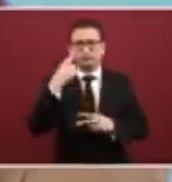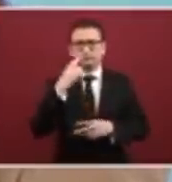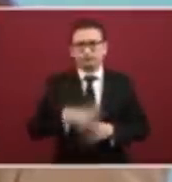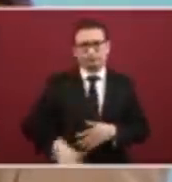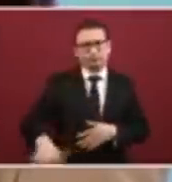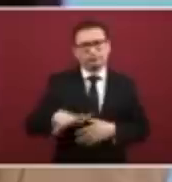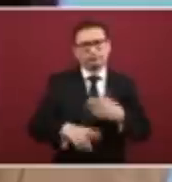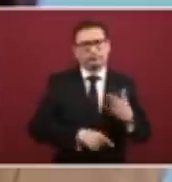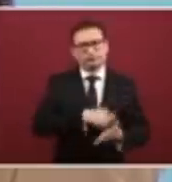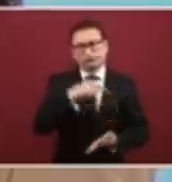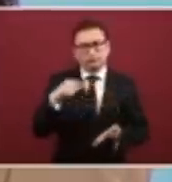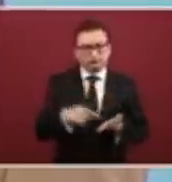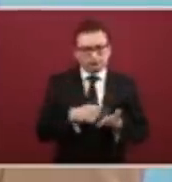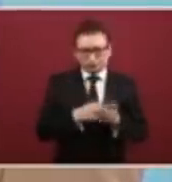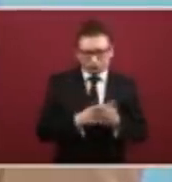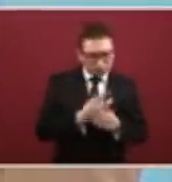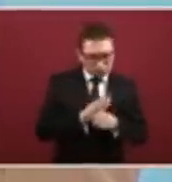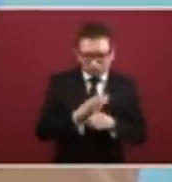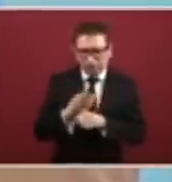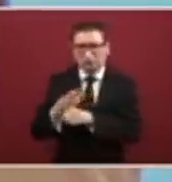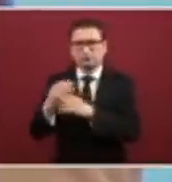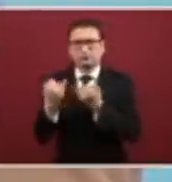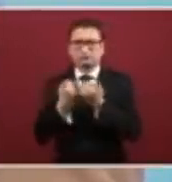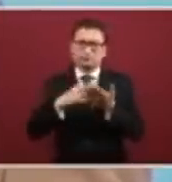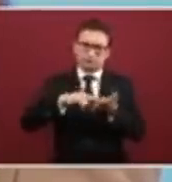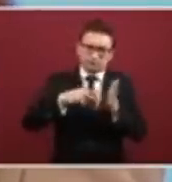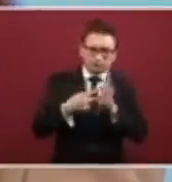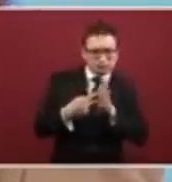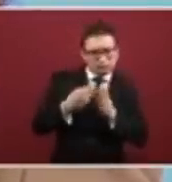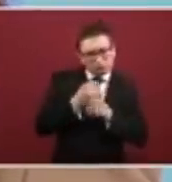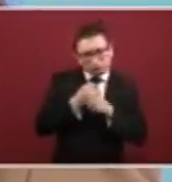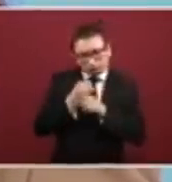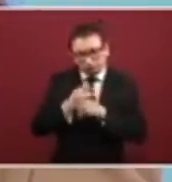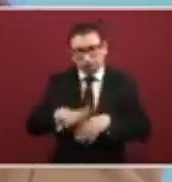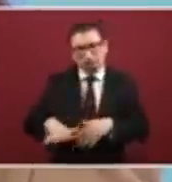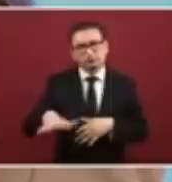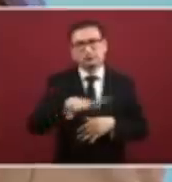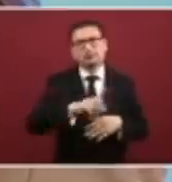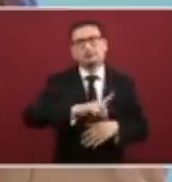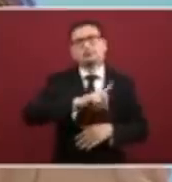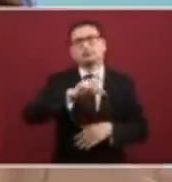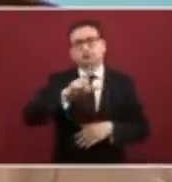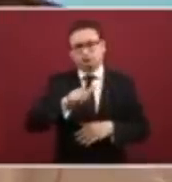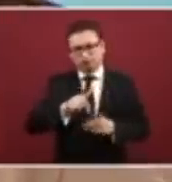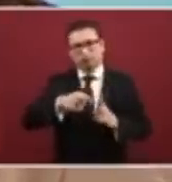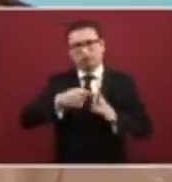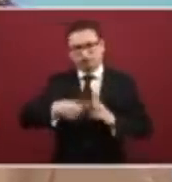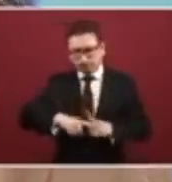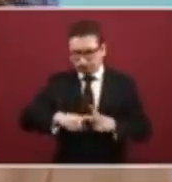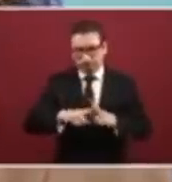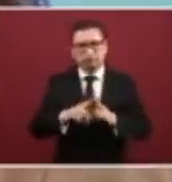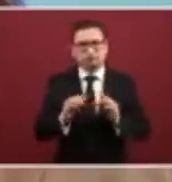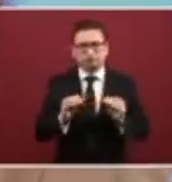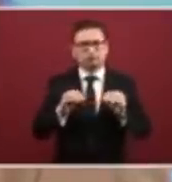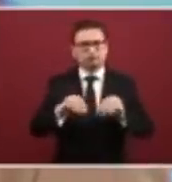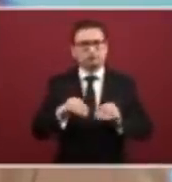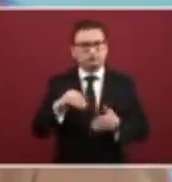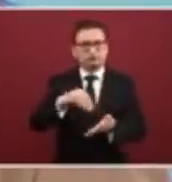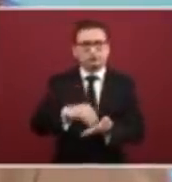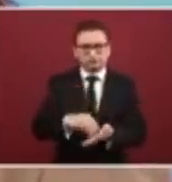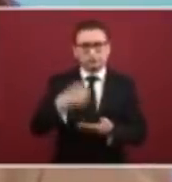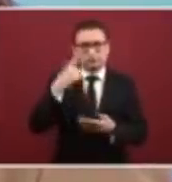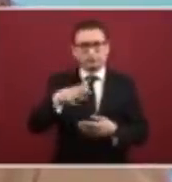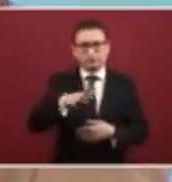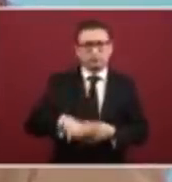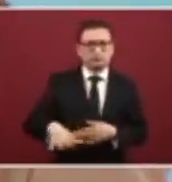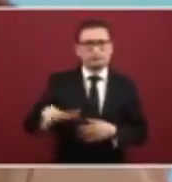sitio, la ingeniería de detalle e inmediatamente pues la instalación de lo que ya está la